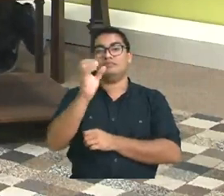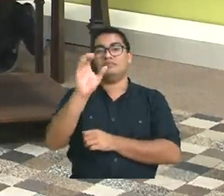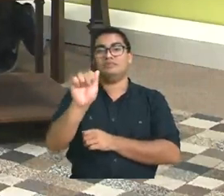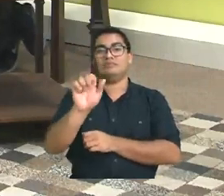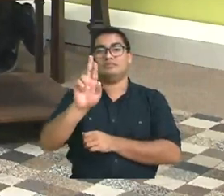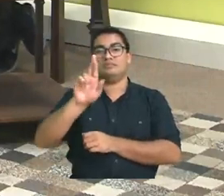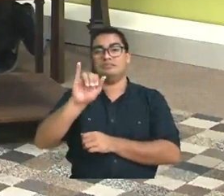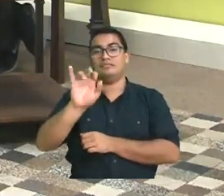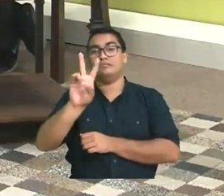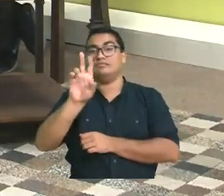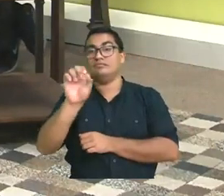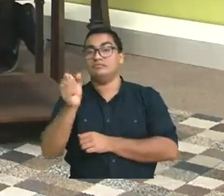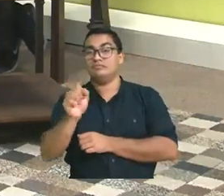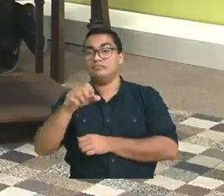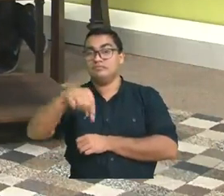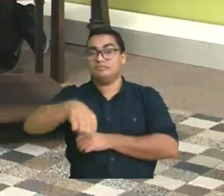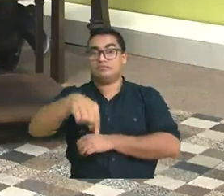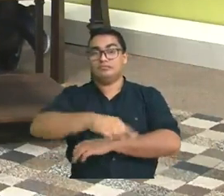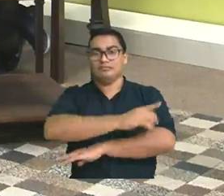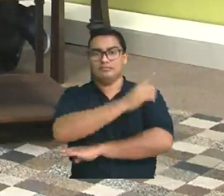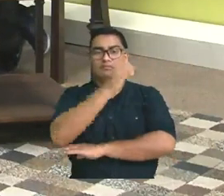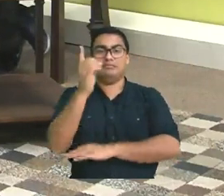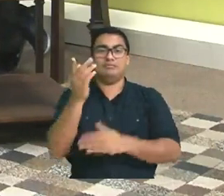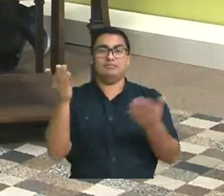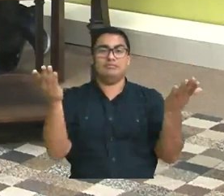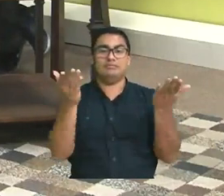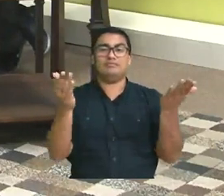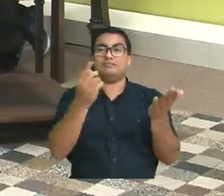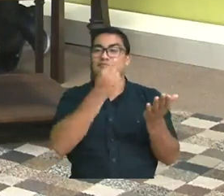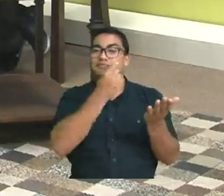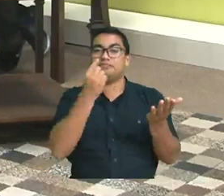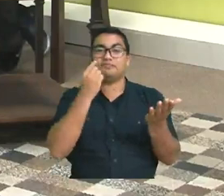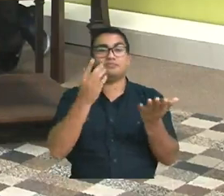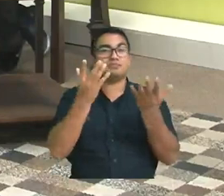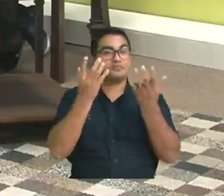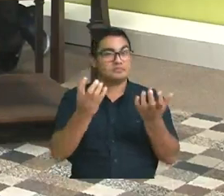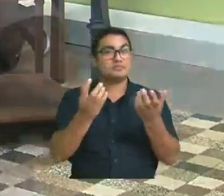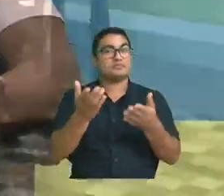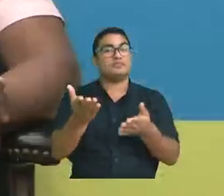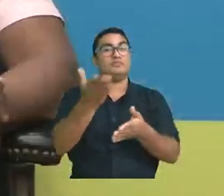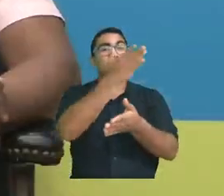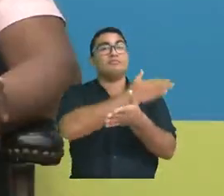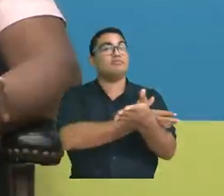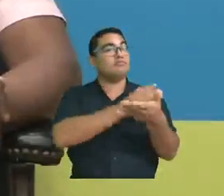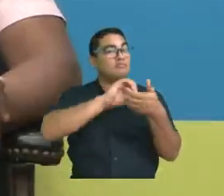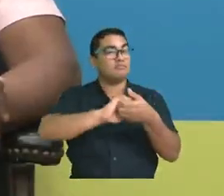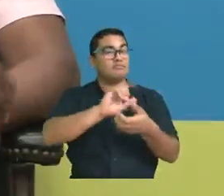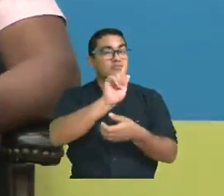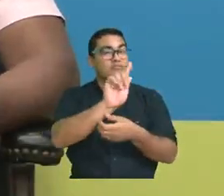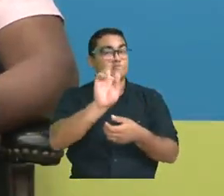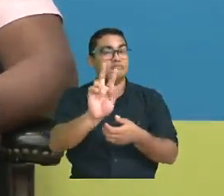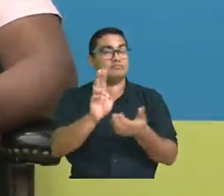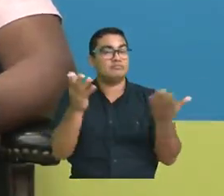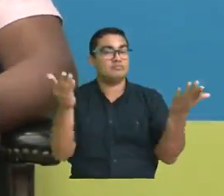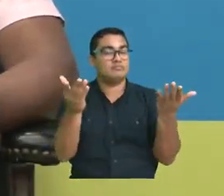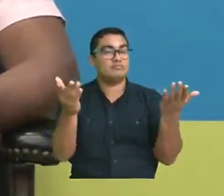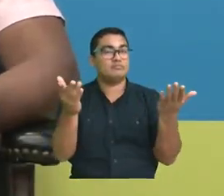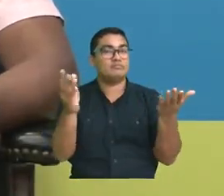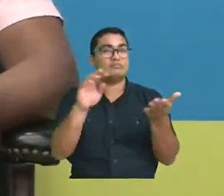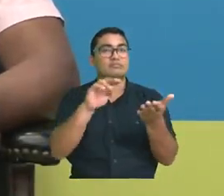Rivas. Hoy estamos hablando sobre el síndrome del ojo seco, amigos televidentes. Ya la doctora decía que uno de los